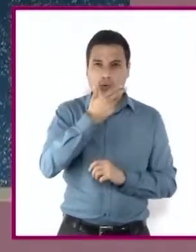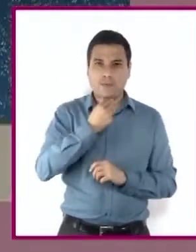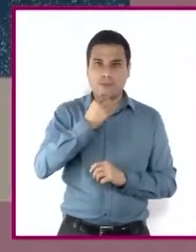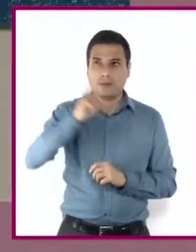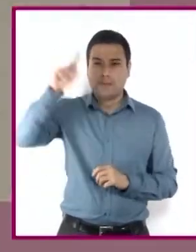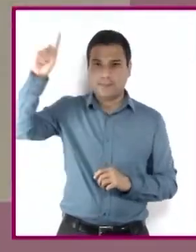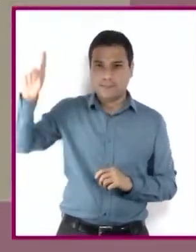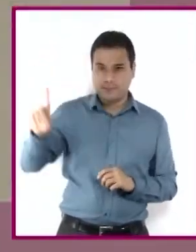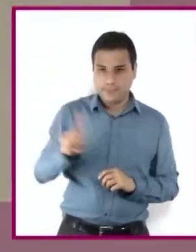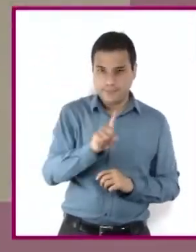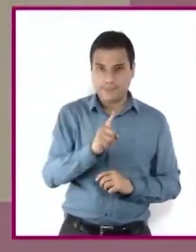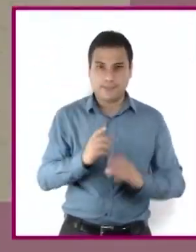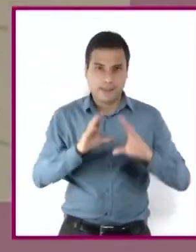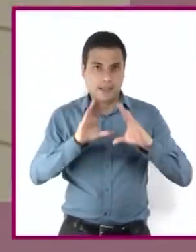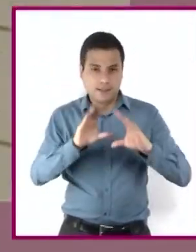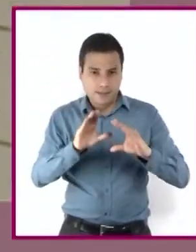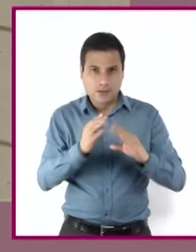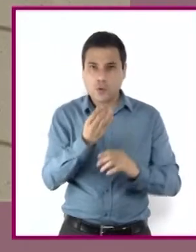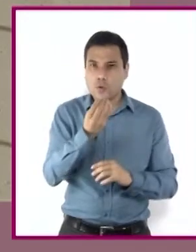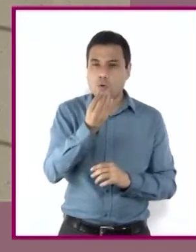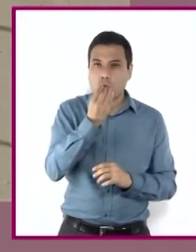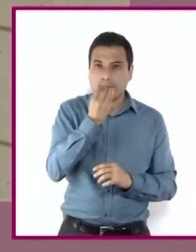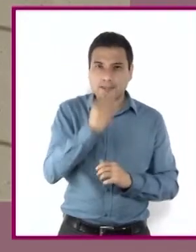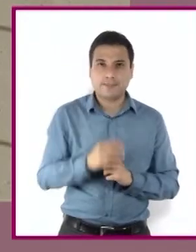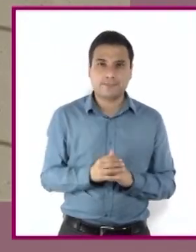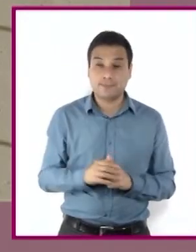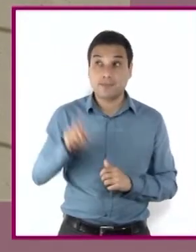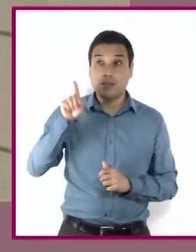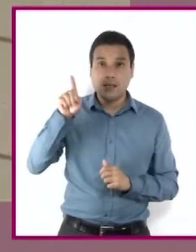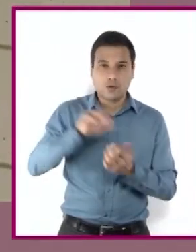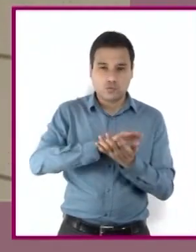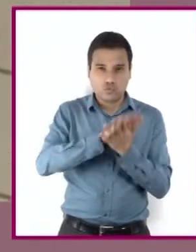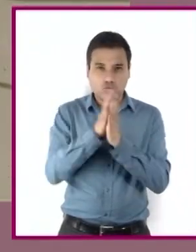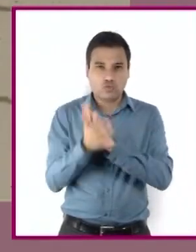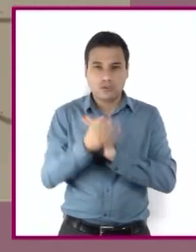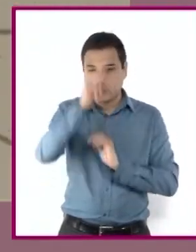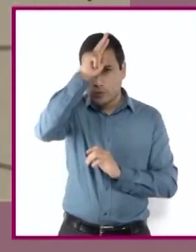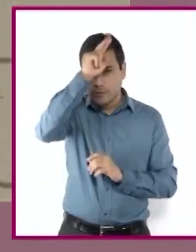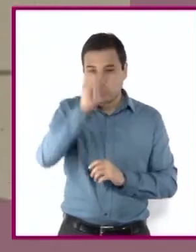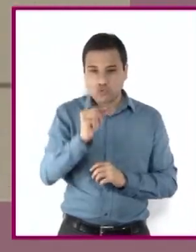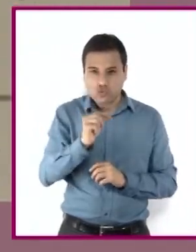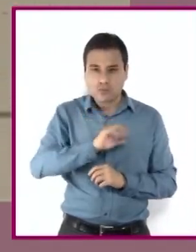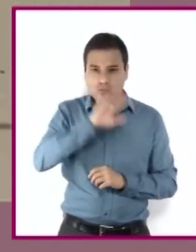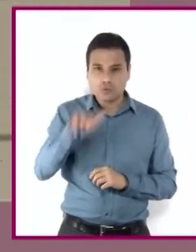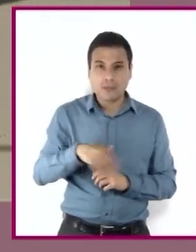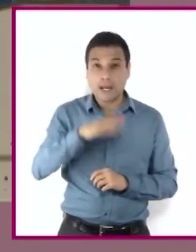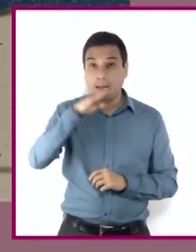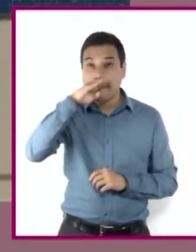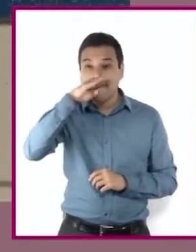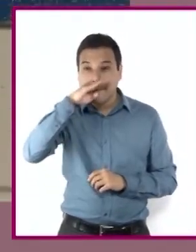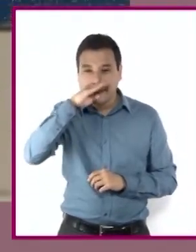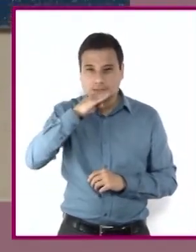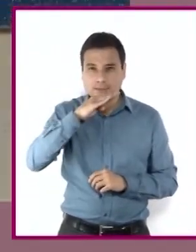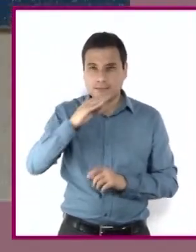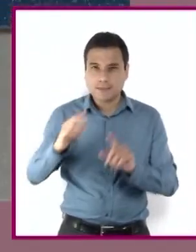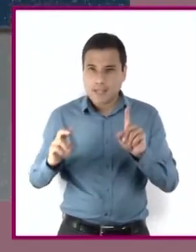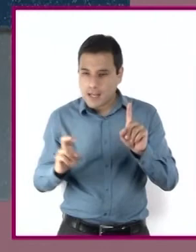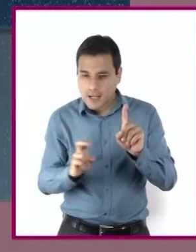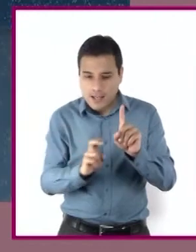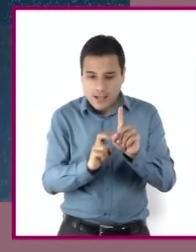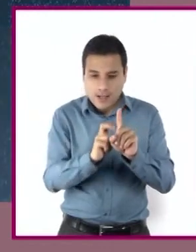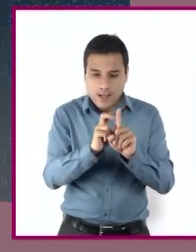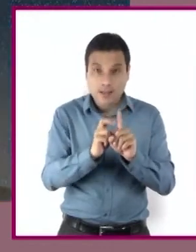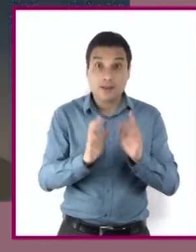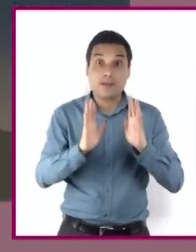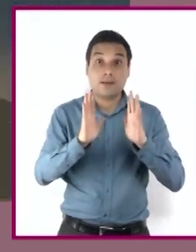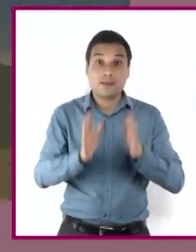Para enseñarle al hombre cómo alimentarse, se transformó en una hormiguita y buscó el maíz en lo alto de las montañas. Cuando